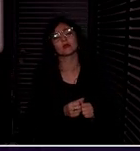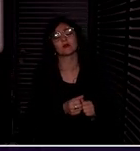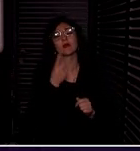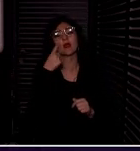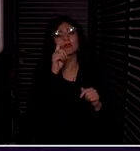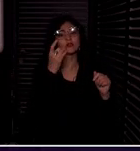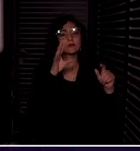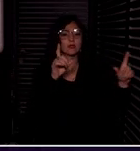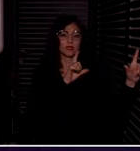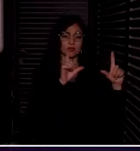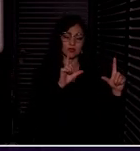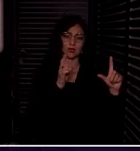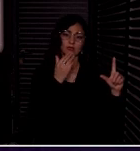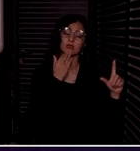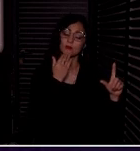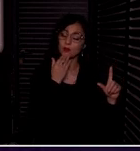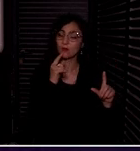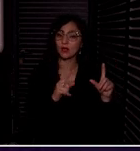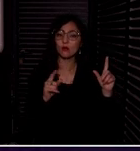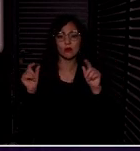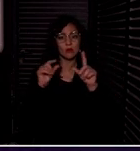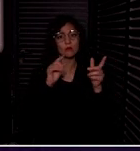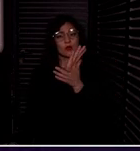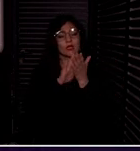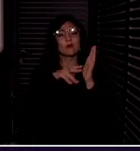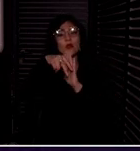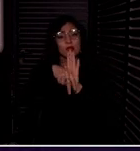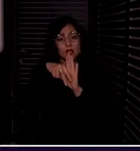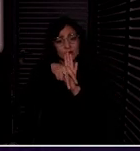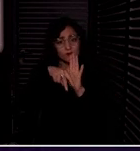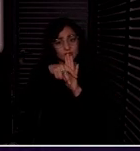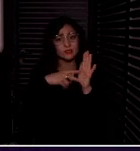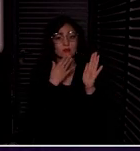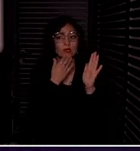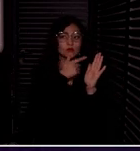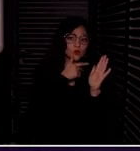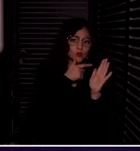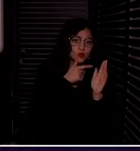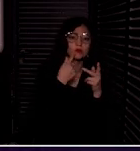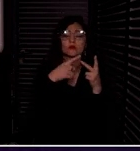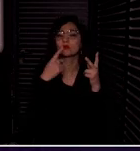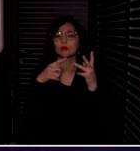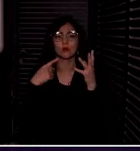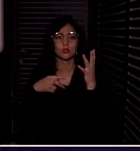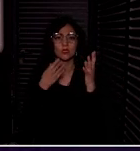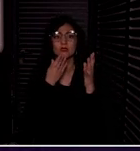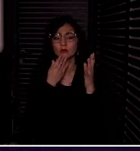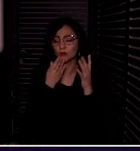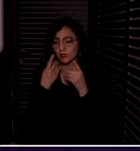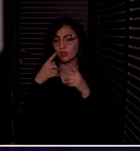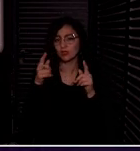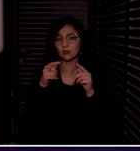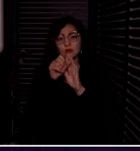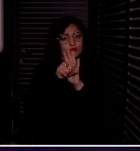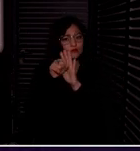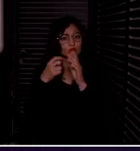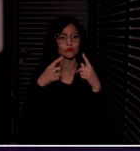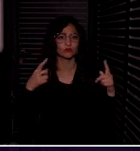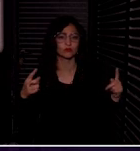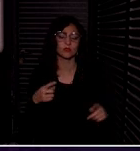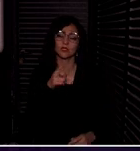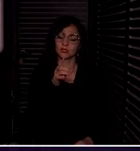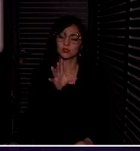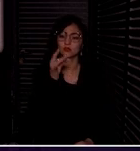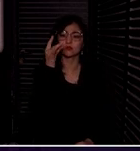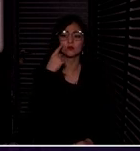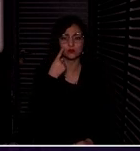televisivos, la sostenibilidad para plataformas como Netflix, que está en cuestión, y para otros operadores, es más que evidente. Y por tanto hay que